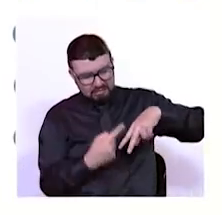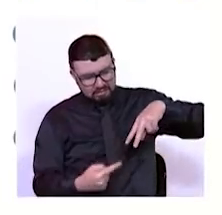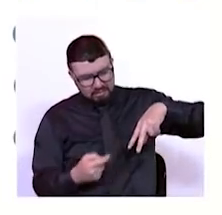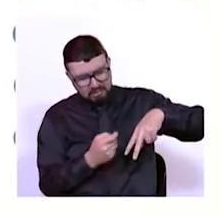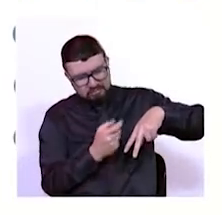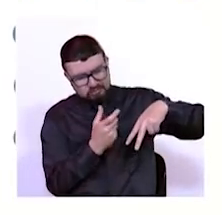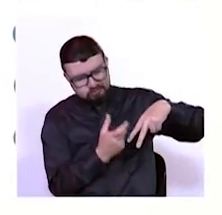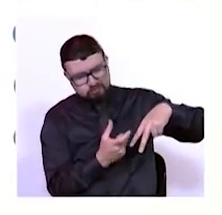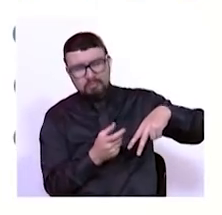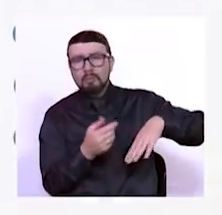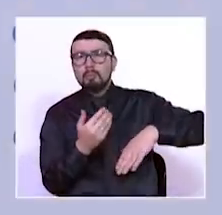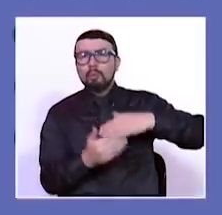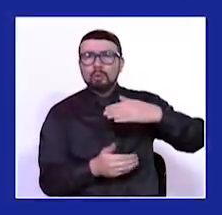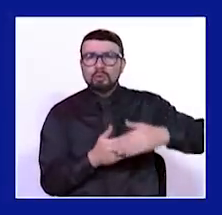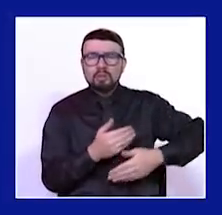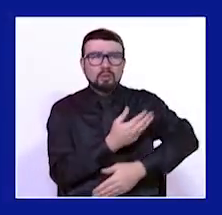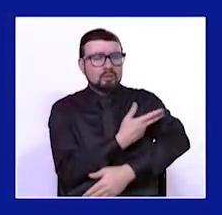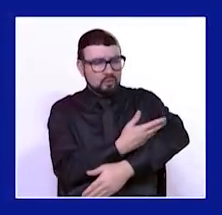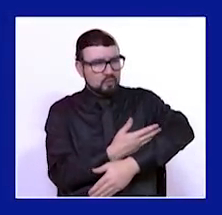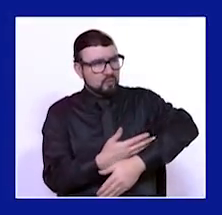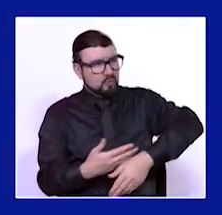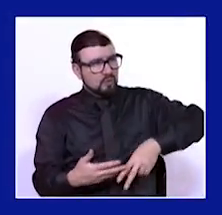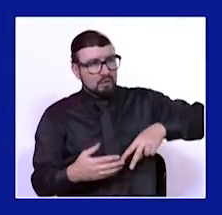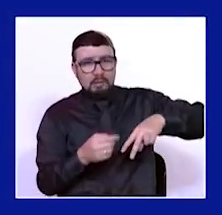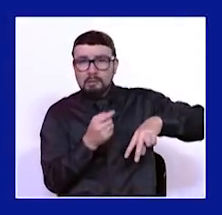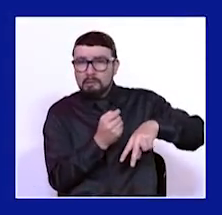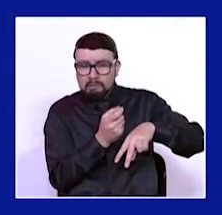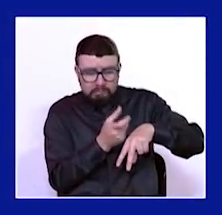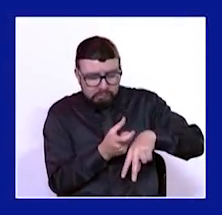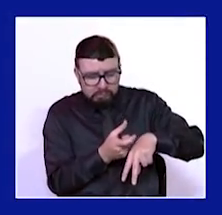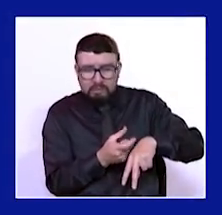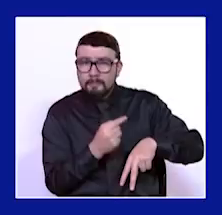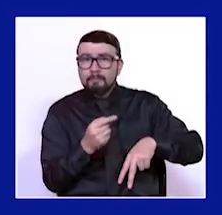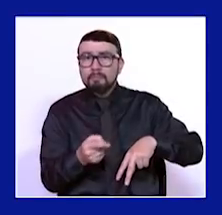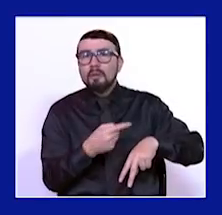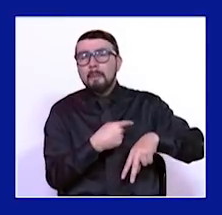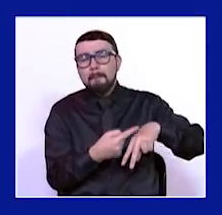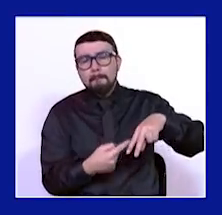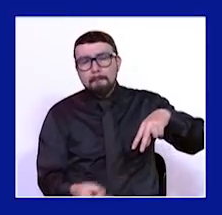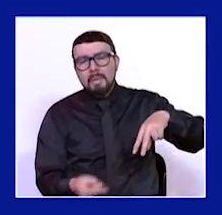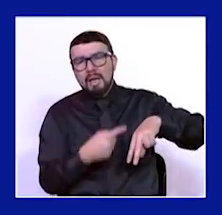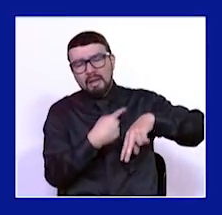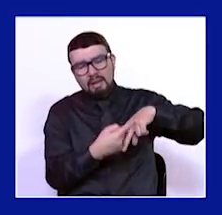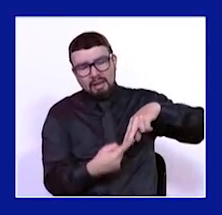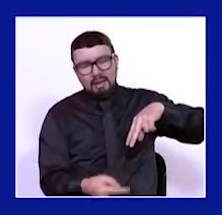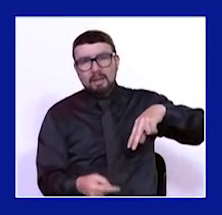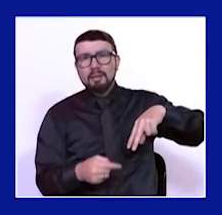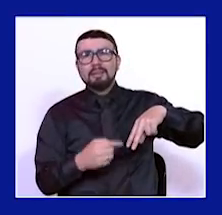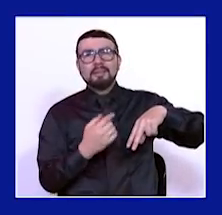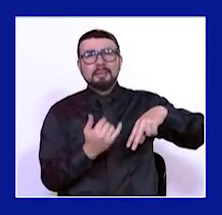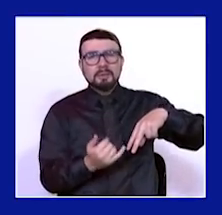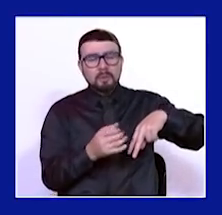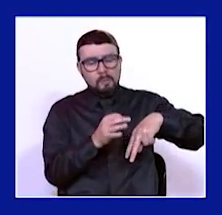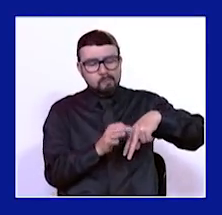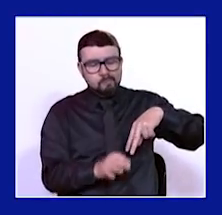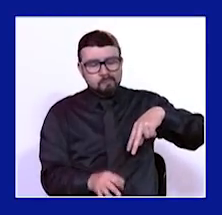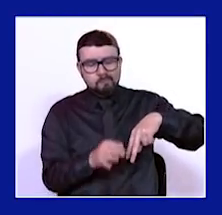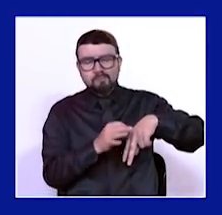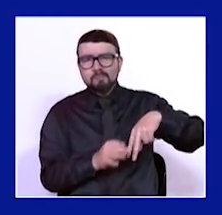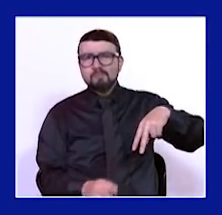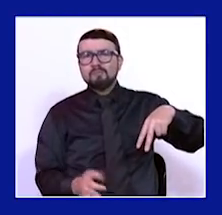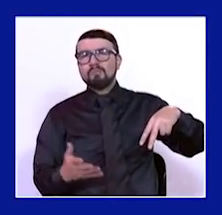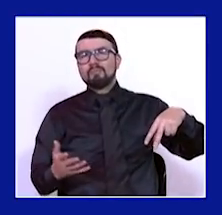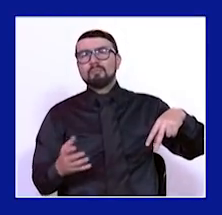procesos vasculares periféricos, las venas, las varices, el linfedema,